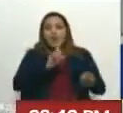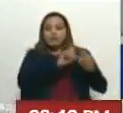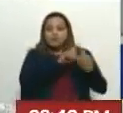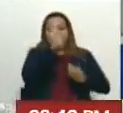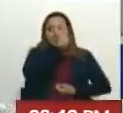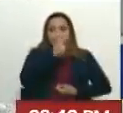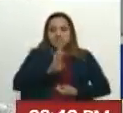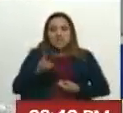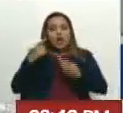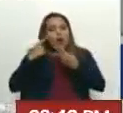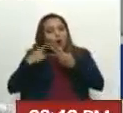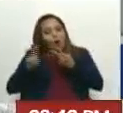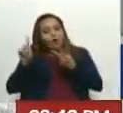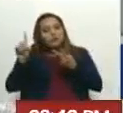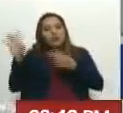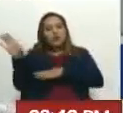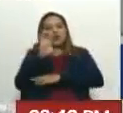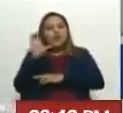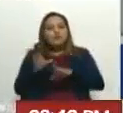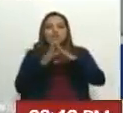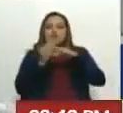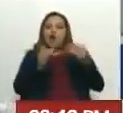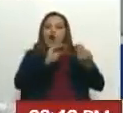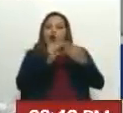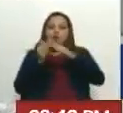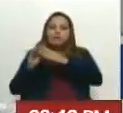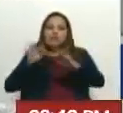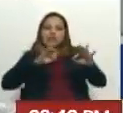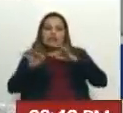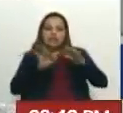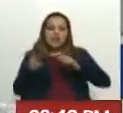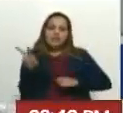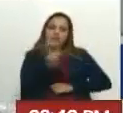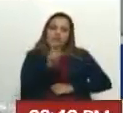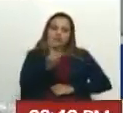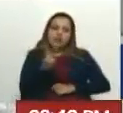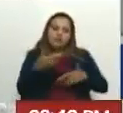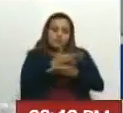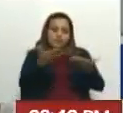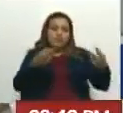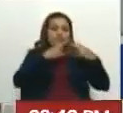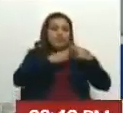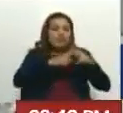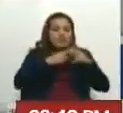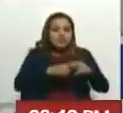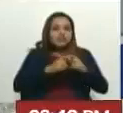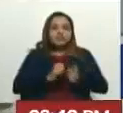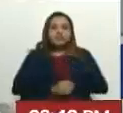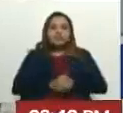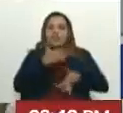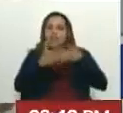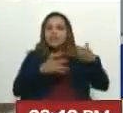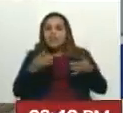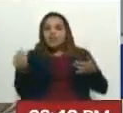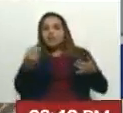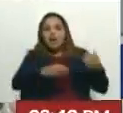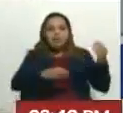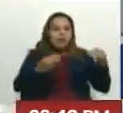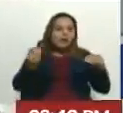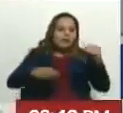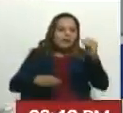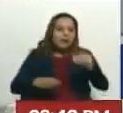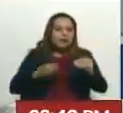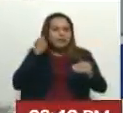Colombia, para toda la comunidad teatral venezolana. Y bueno, un montón de actividades. Además, como no nos pareció